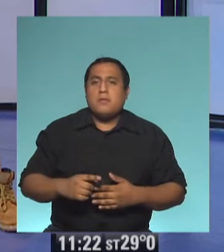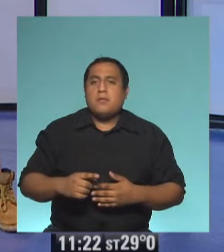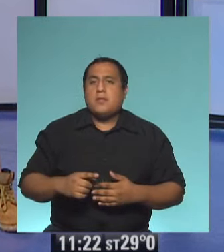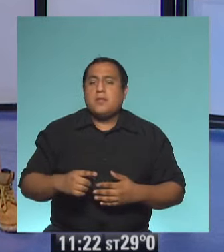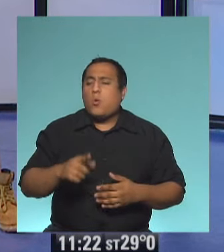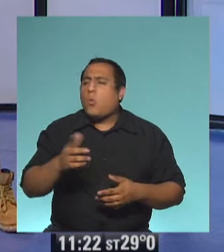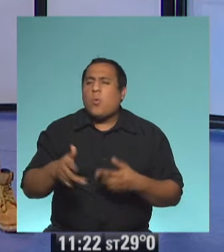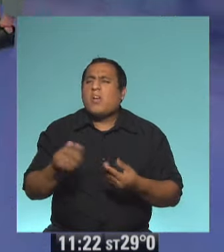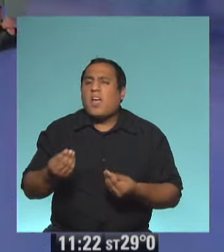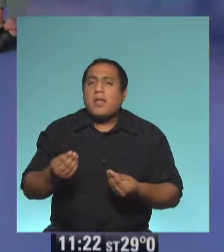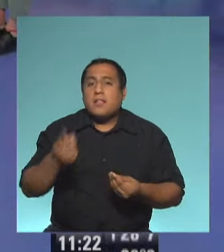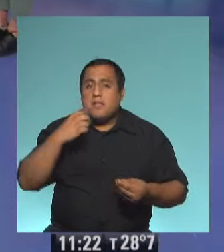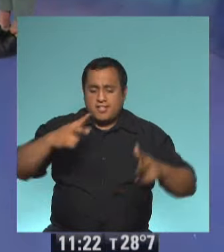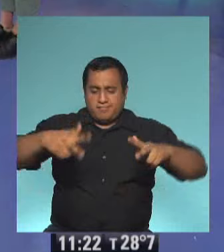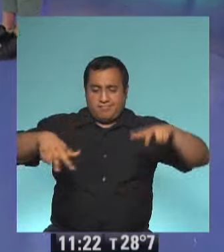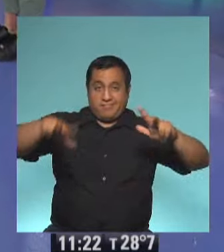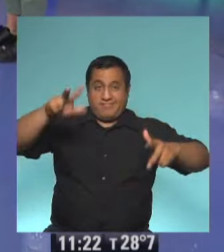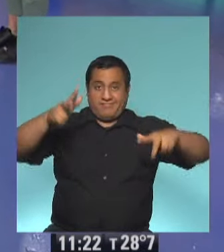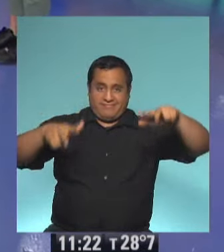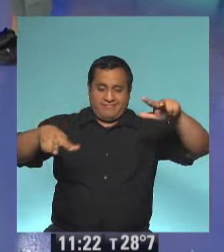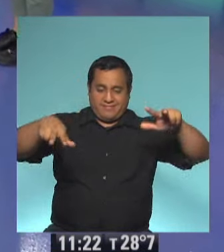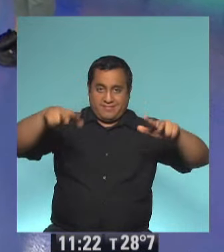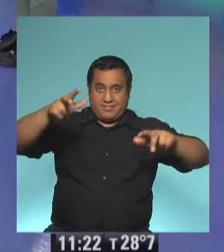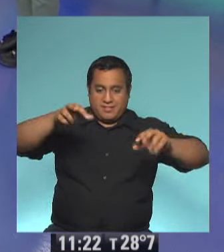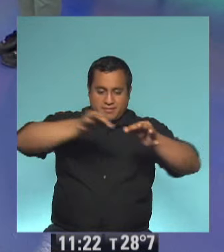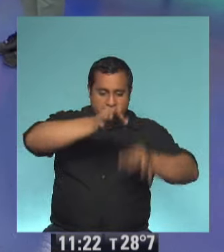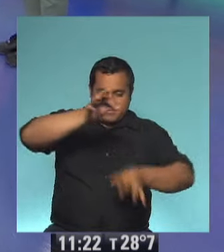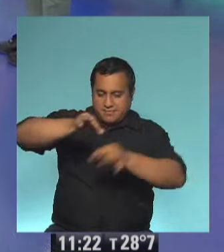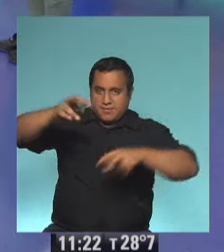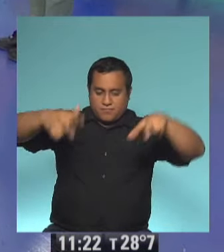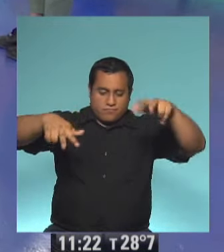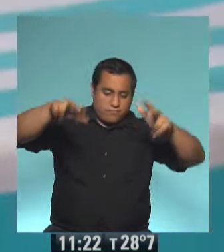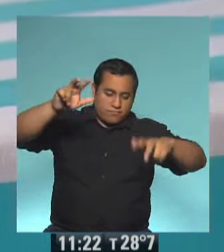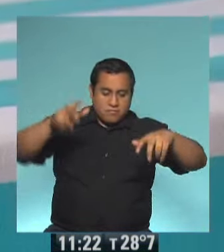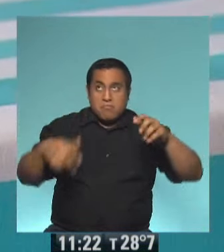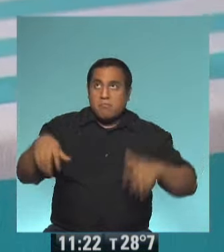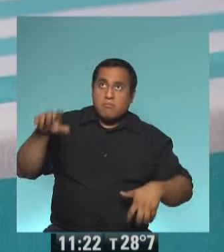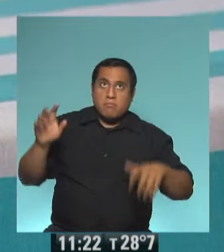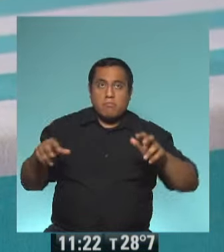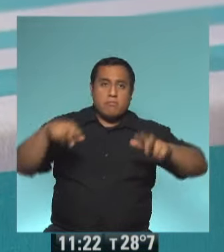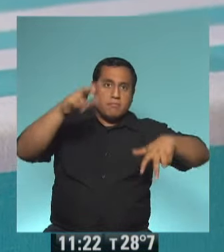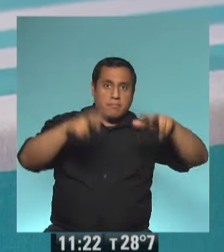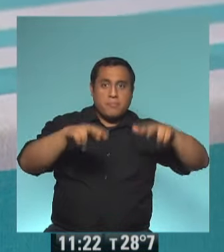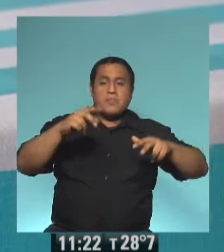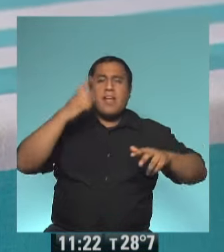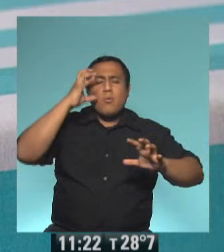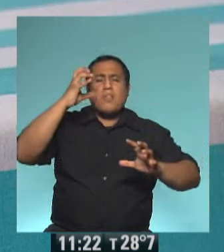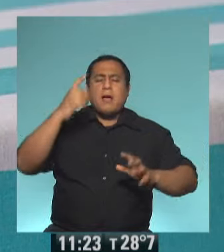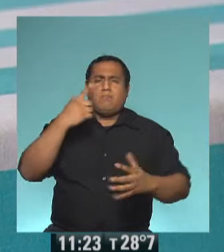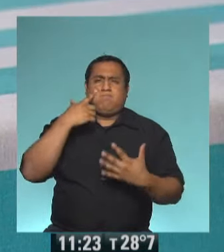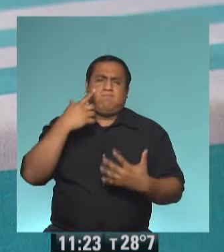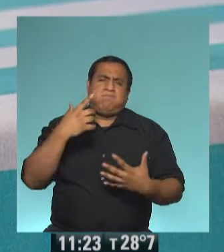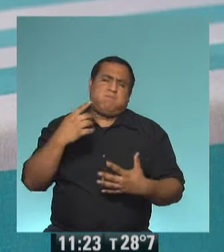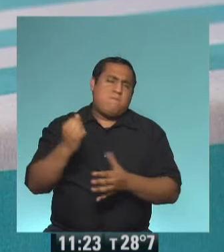Y yo soy una marioneta de madera. Es una marioneta. ¿Se acuerdan de una marioneta muy famosa de madera